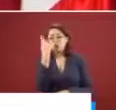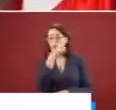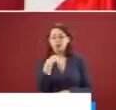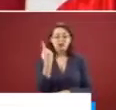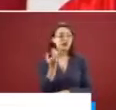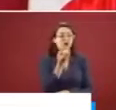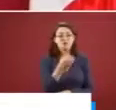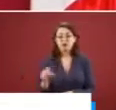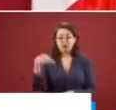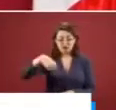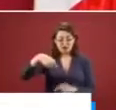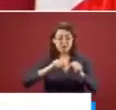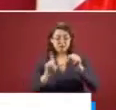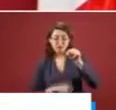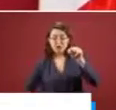méxico